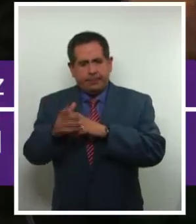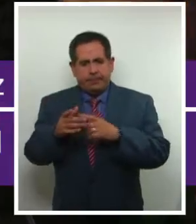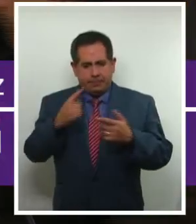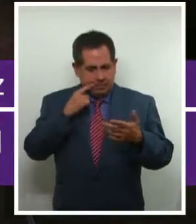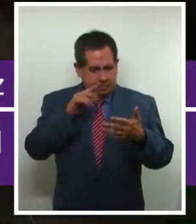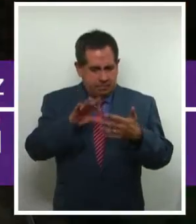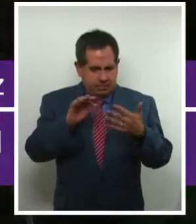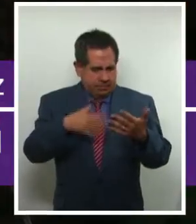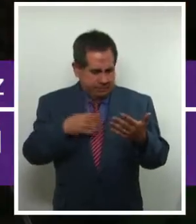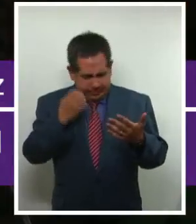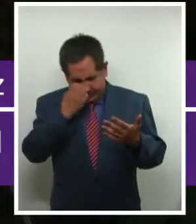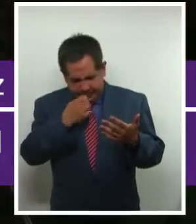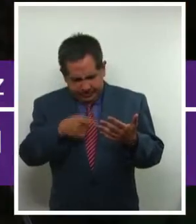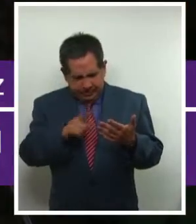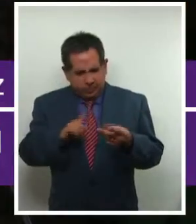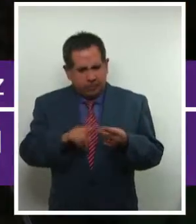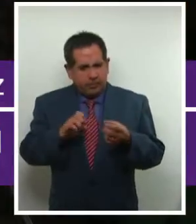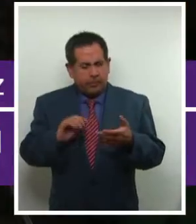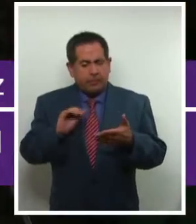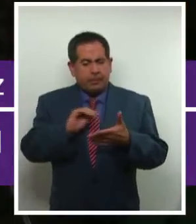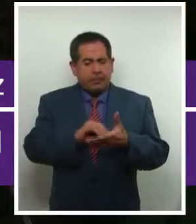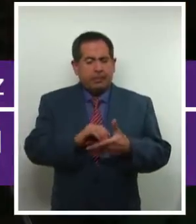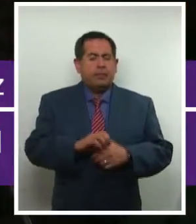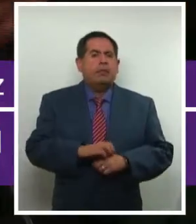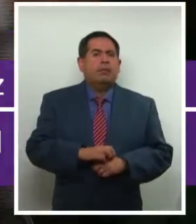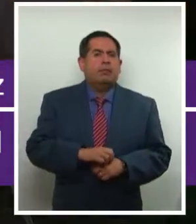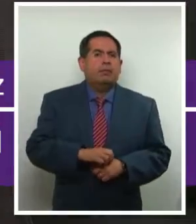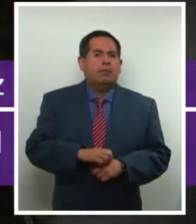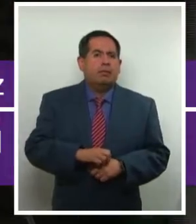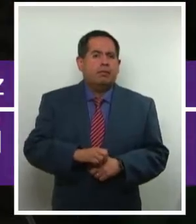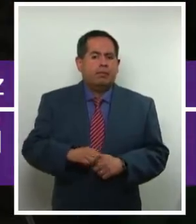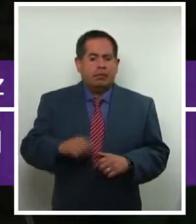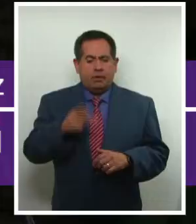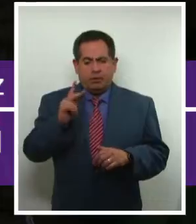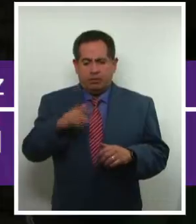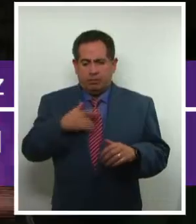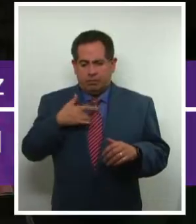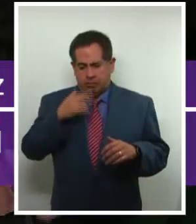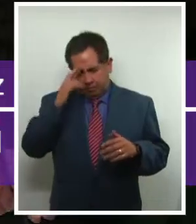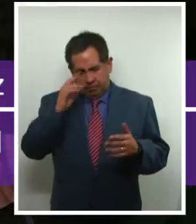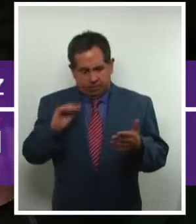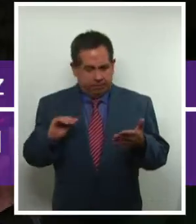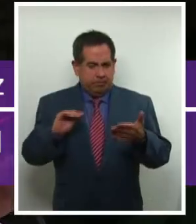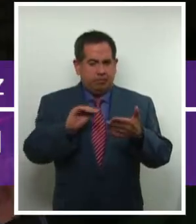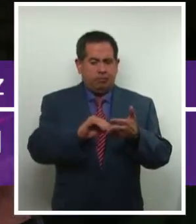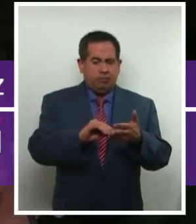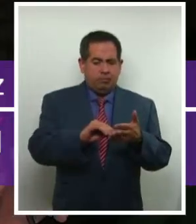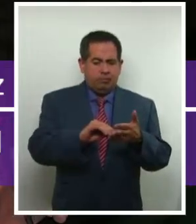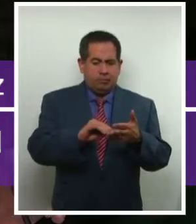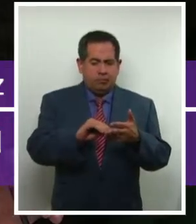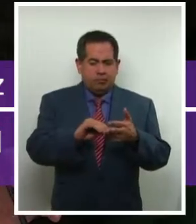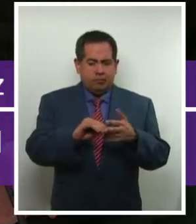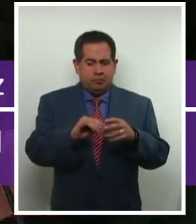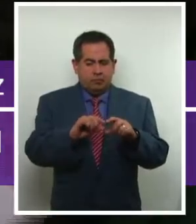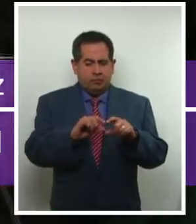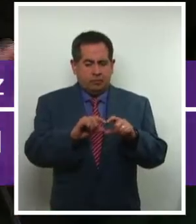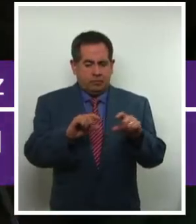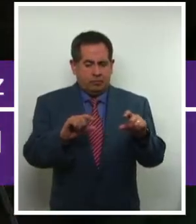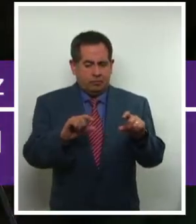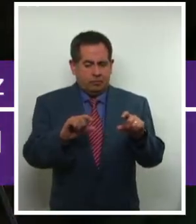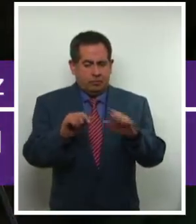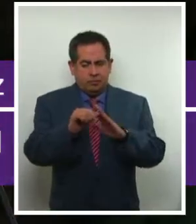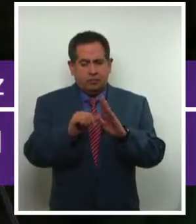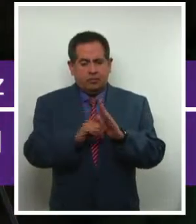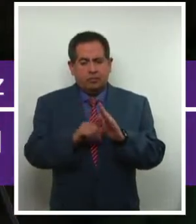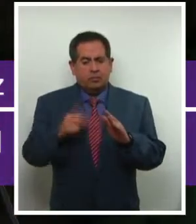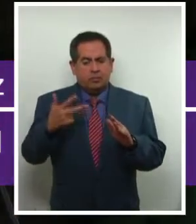y su servidor, pero entiendo que iría situado en el